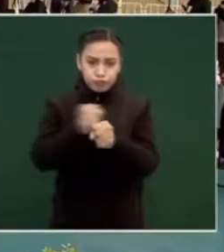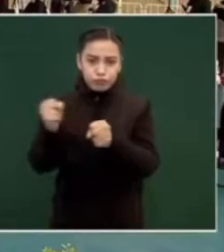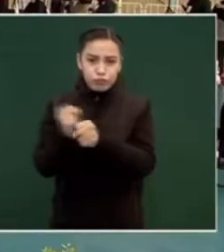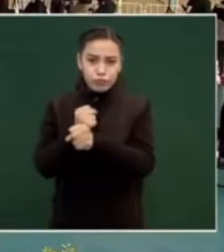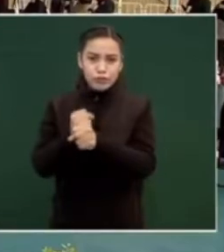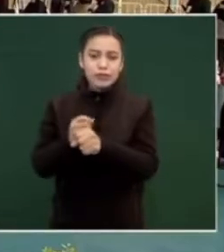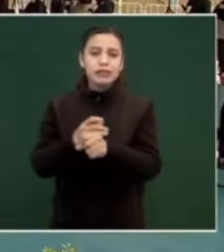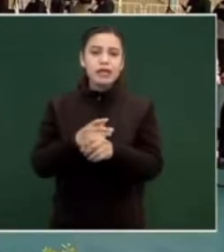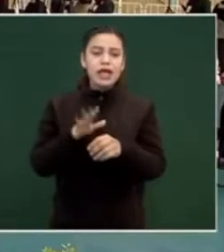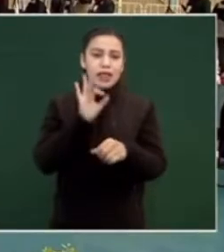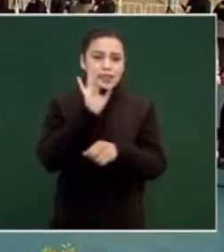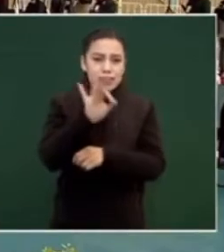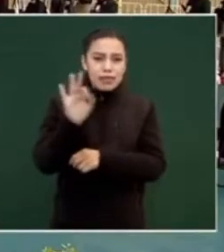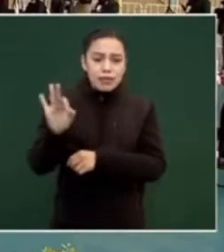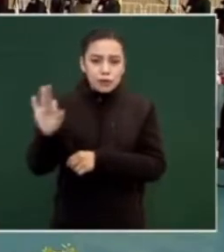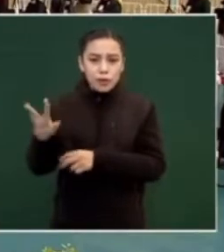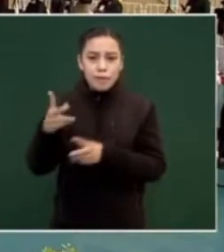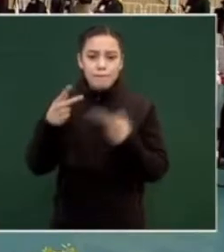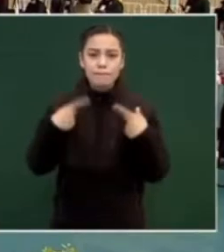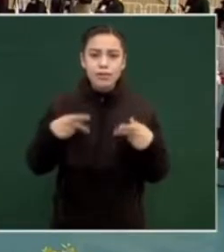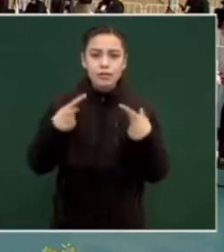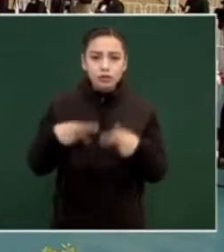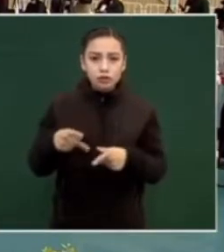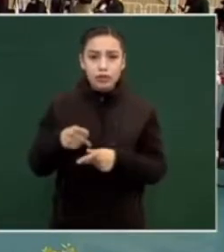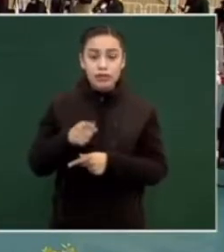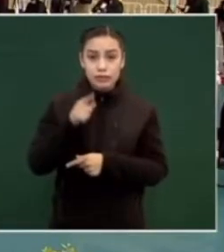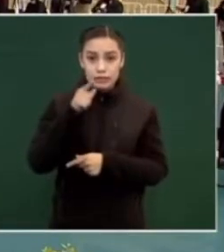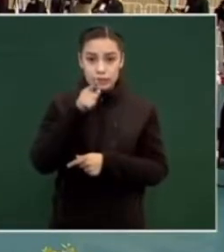críticos yo vengo aquí a decir